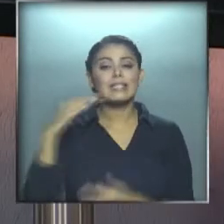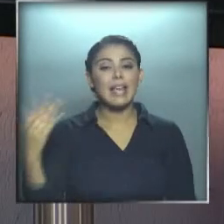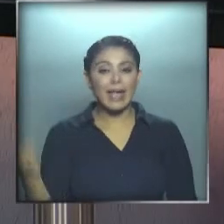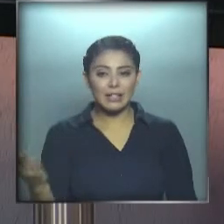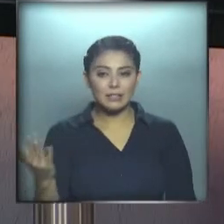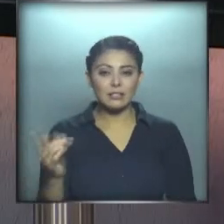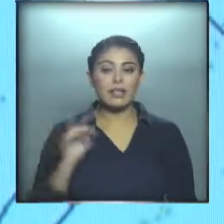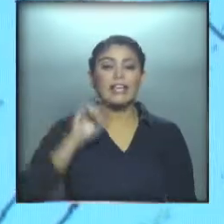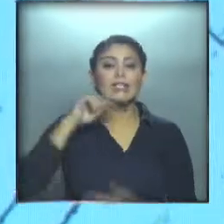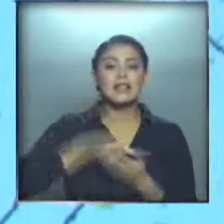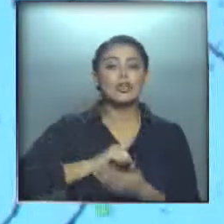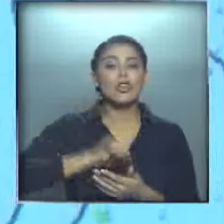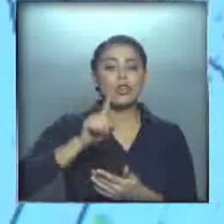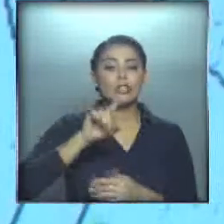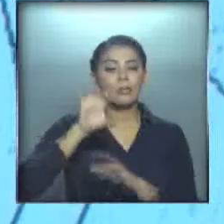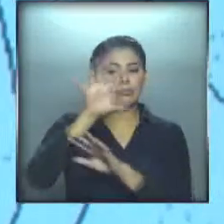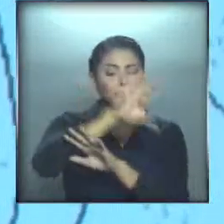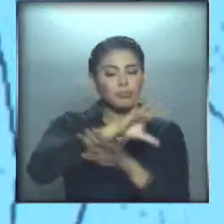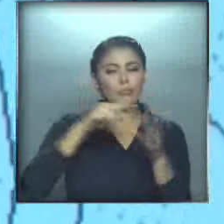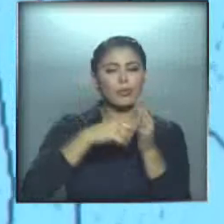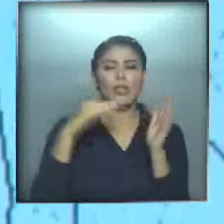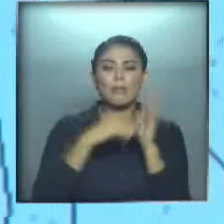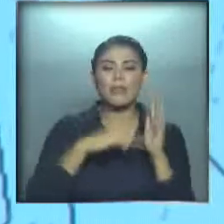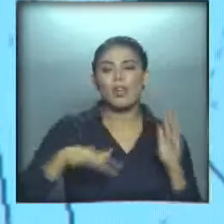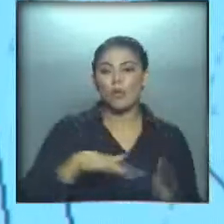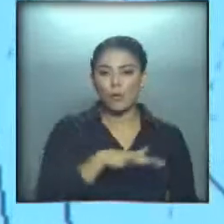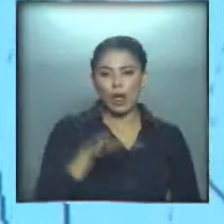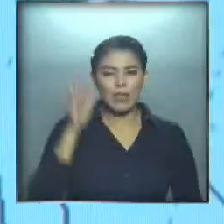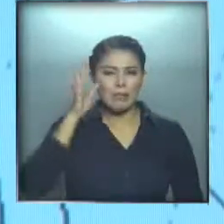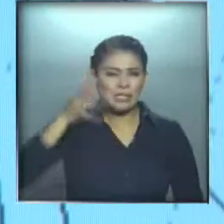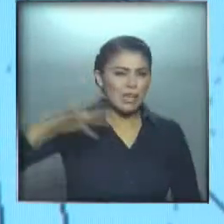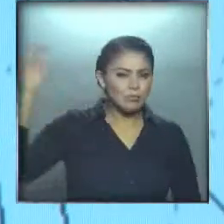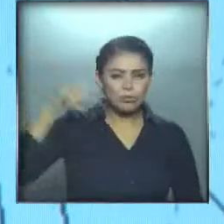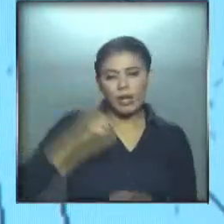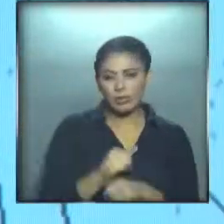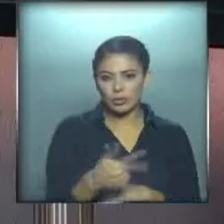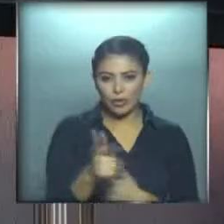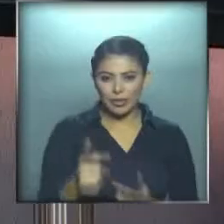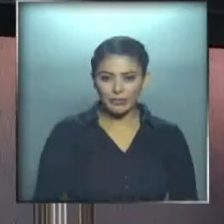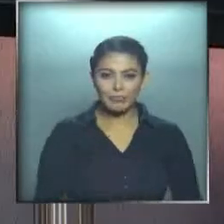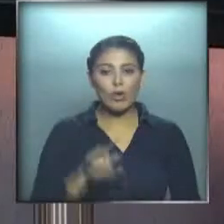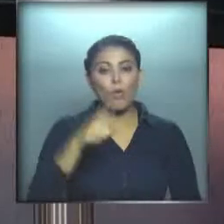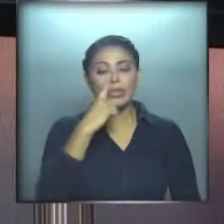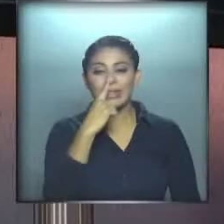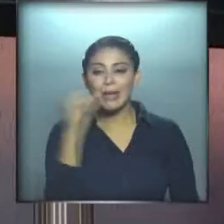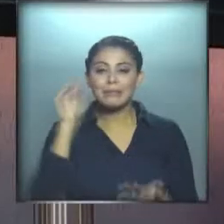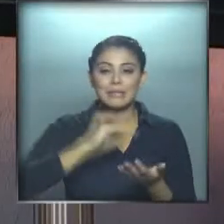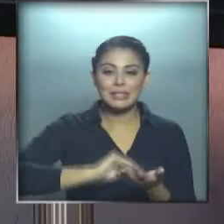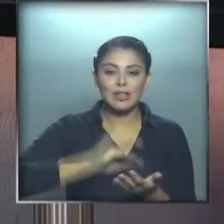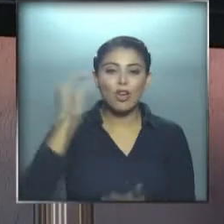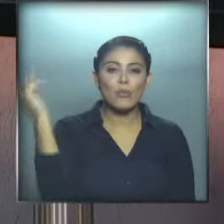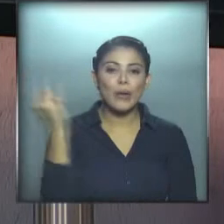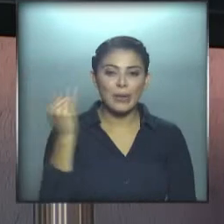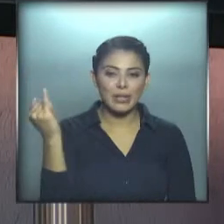y en el centro y norte del litoral, pero todo muy aislado, sin nada importante por el momento. Nos movemos otro día más hacia el